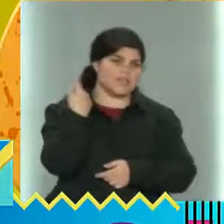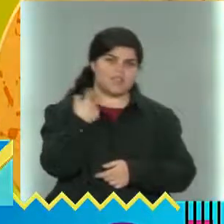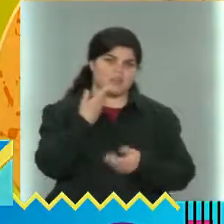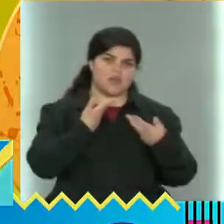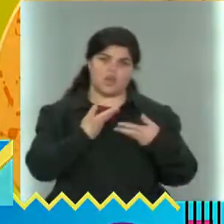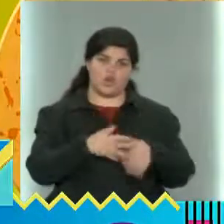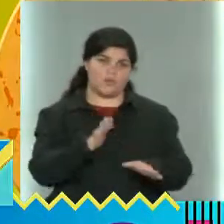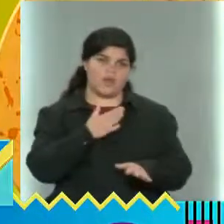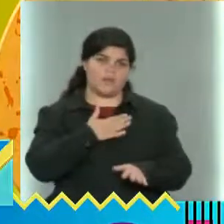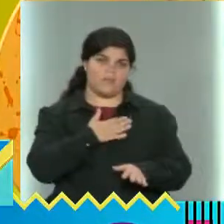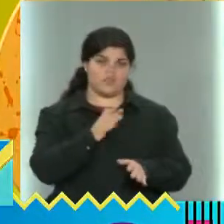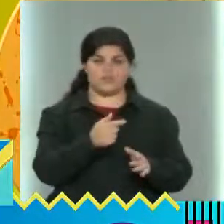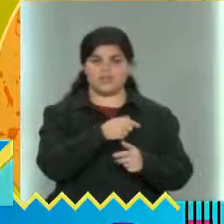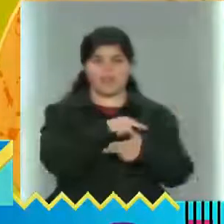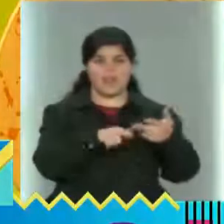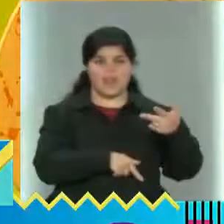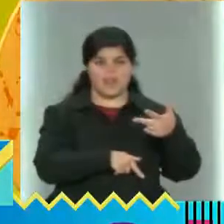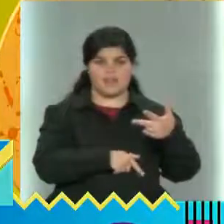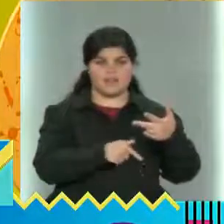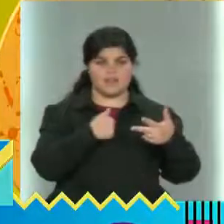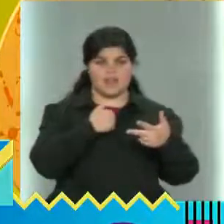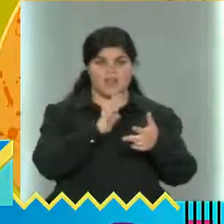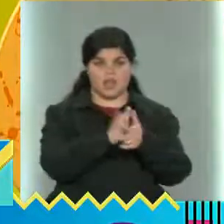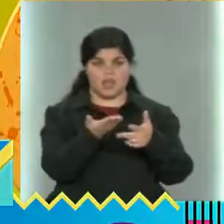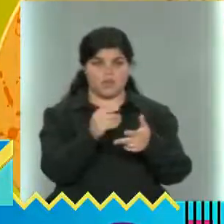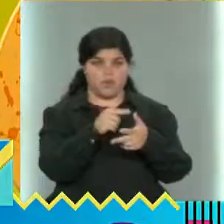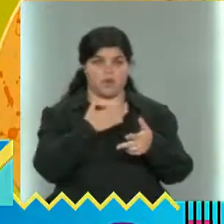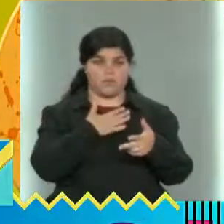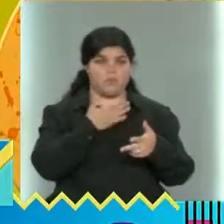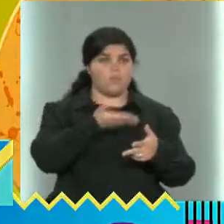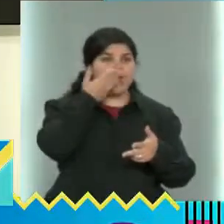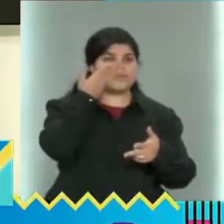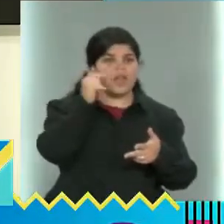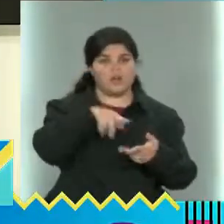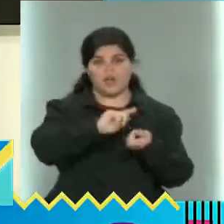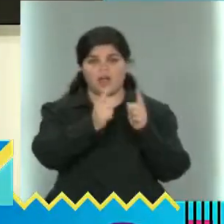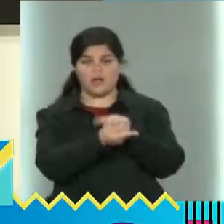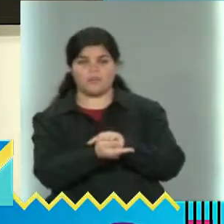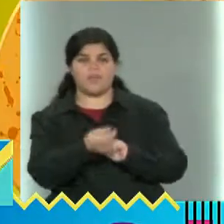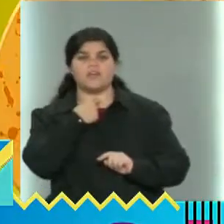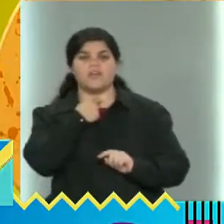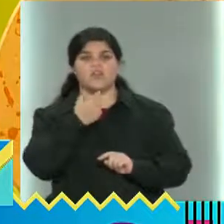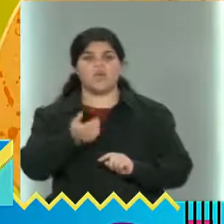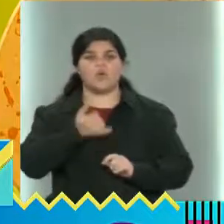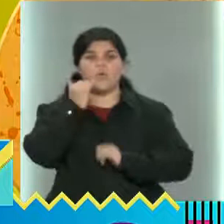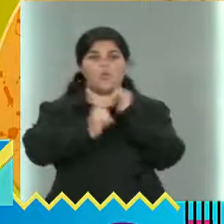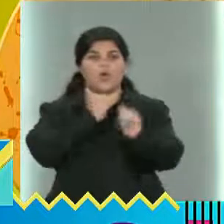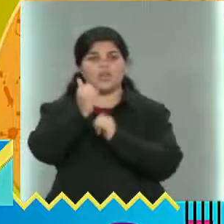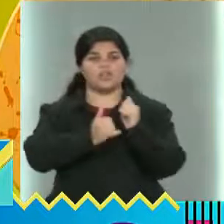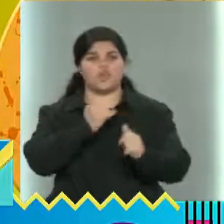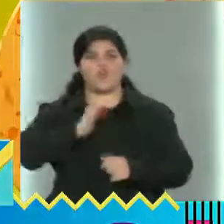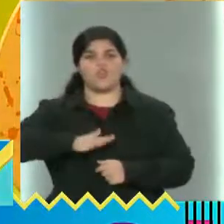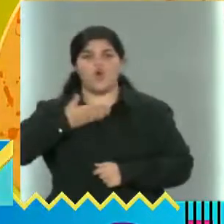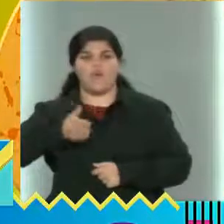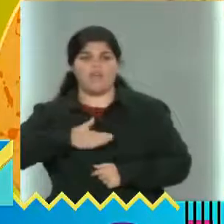he dedicado. Mis 3 libros son de poesía. Estoy tratando de hacer cuentos y novelas que tengan que ver con una